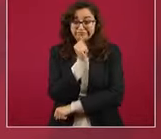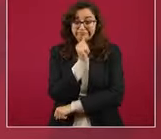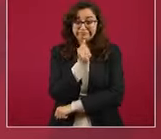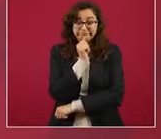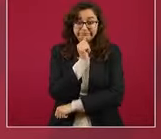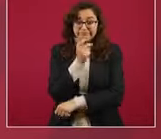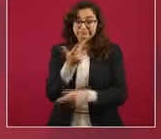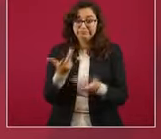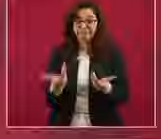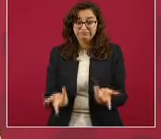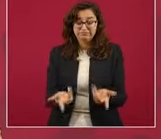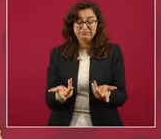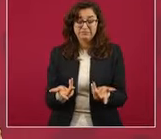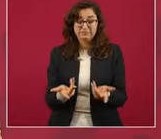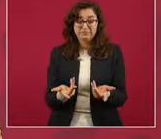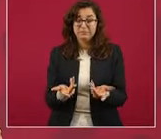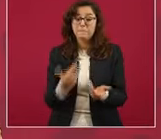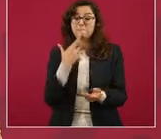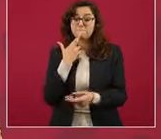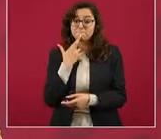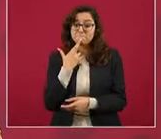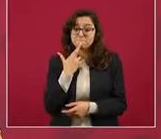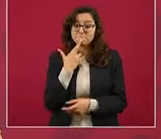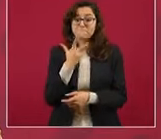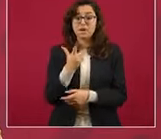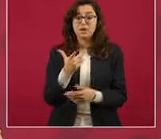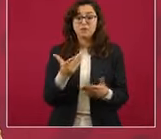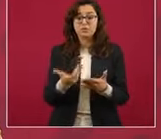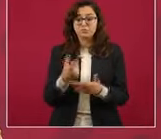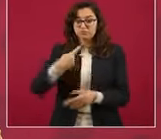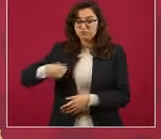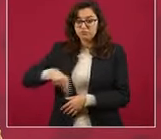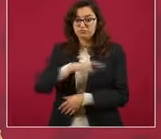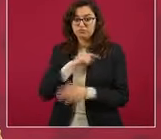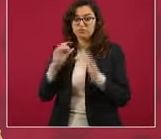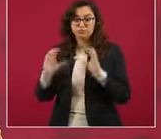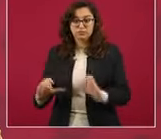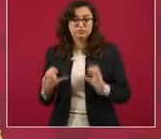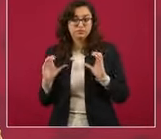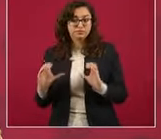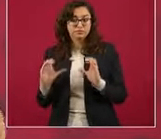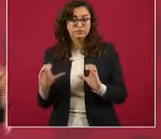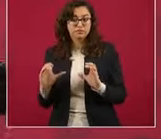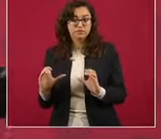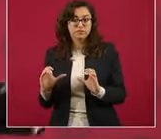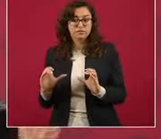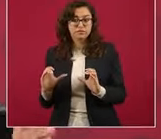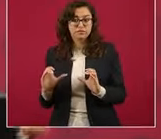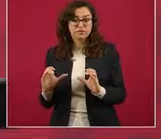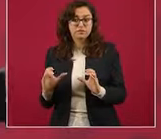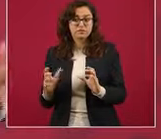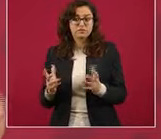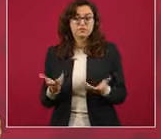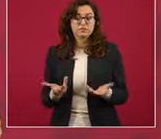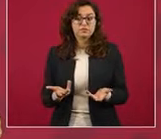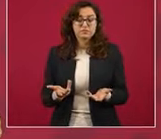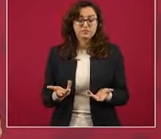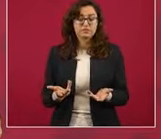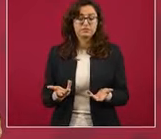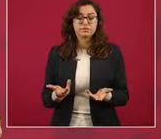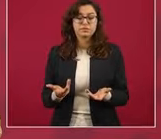lo mejor es que nos cuidemos, que no